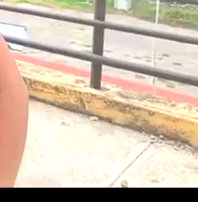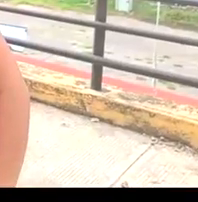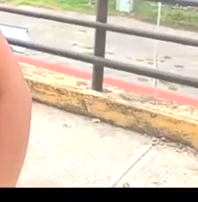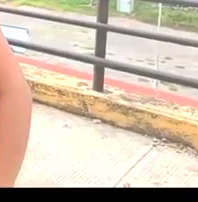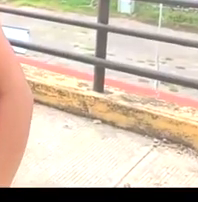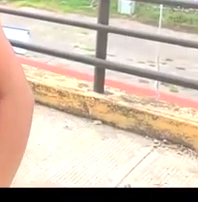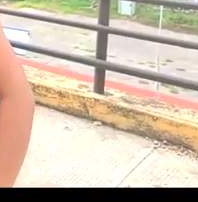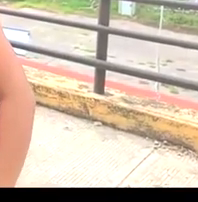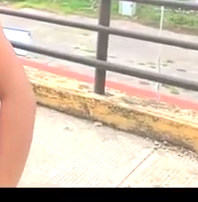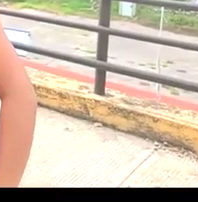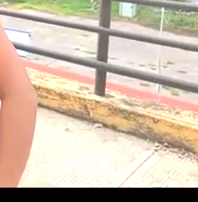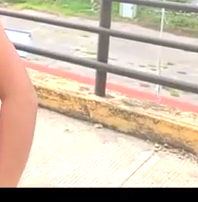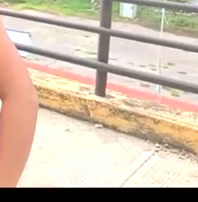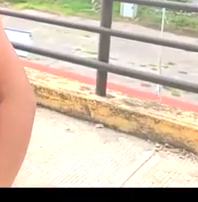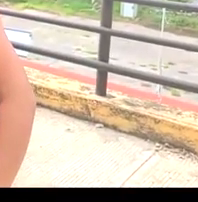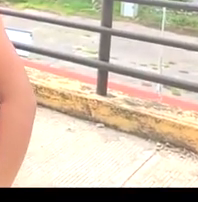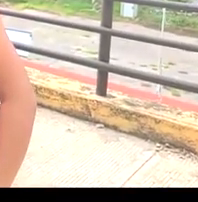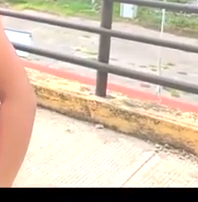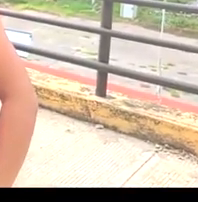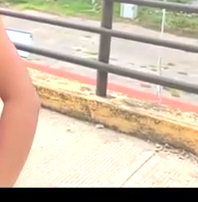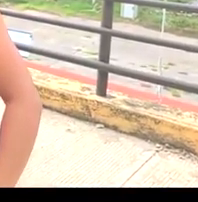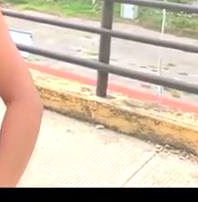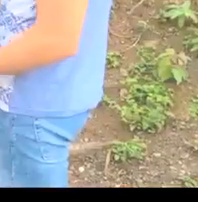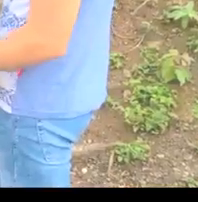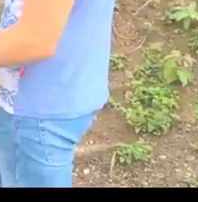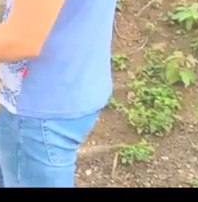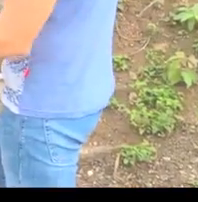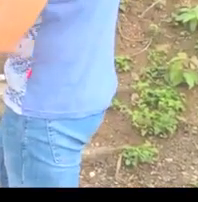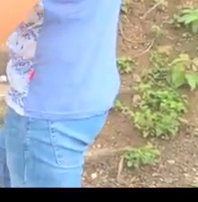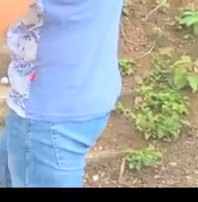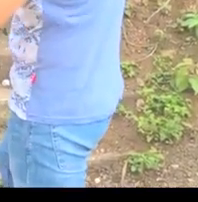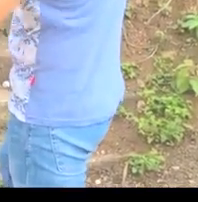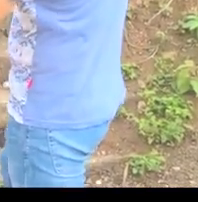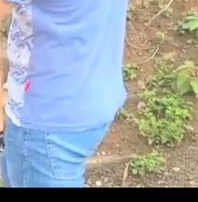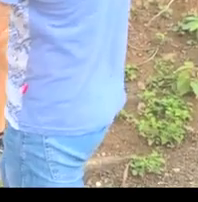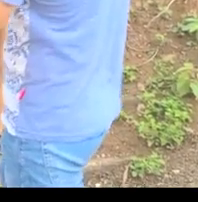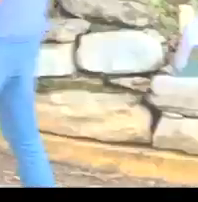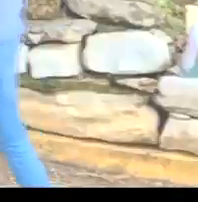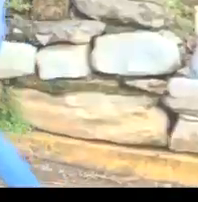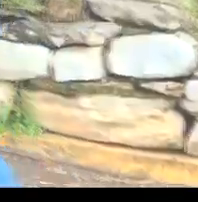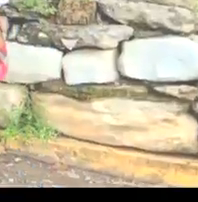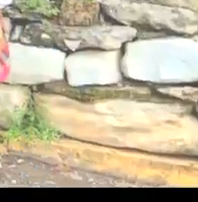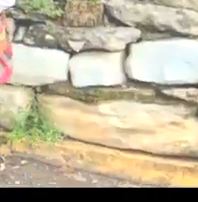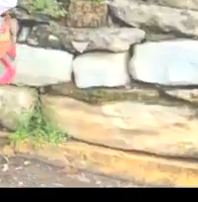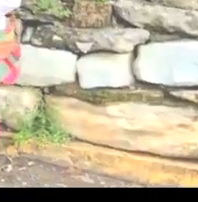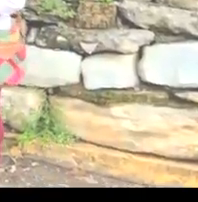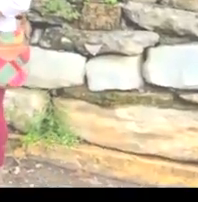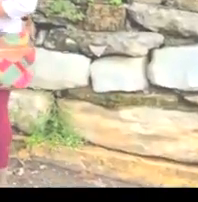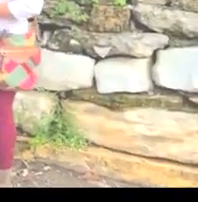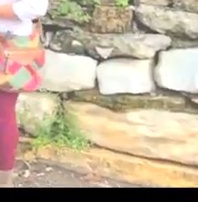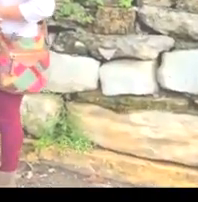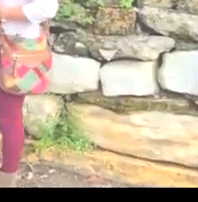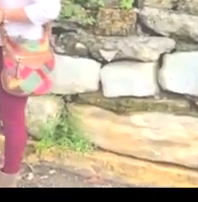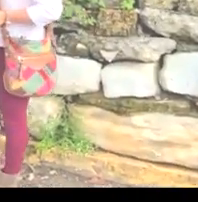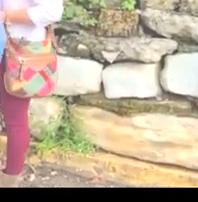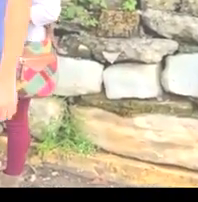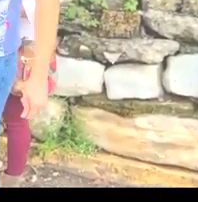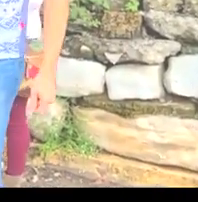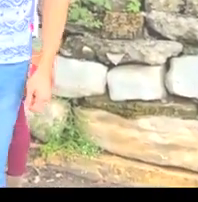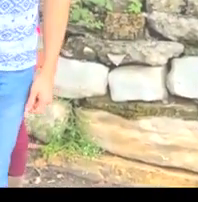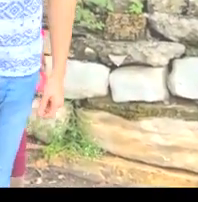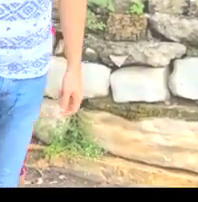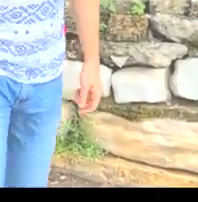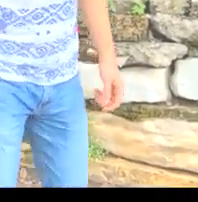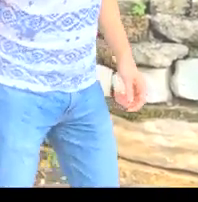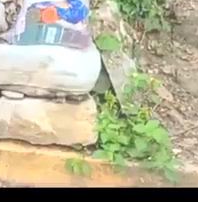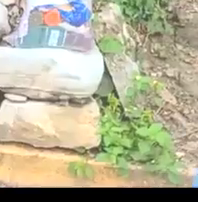una ayuda que pues varias personas como yo necesitábamos la ayuda, porque hay veces nuestros maridos o pues no trabajan hoy en